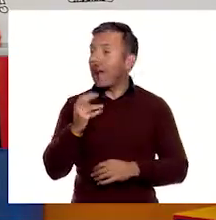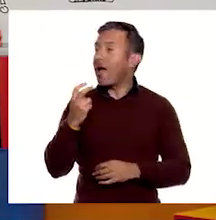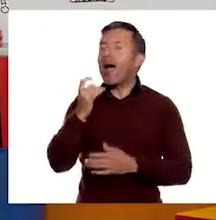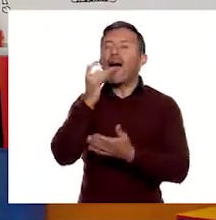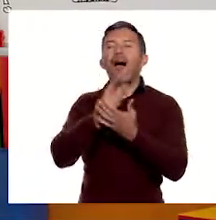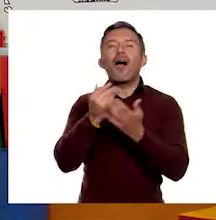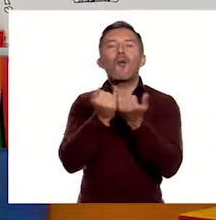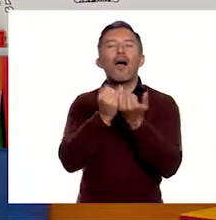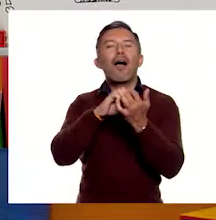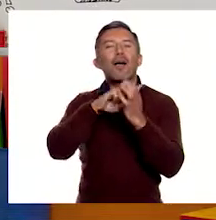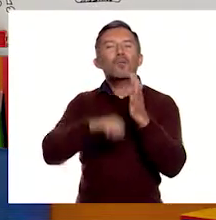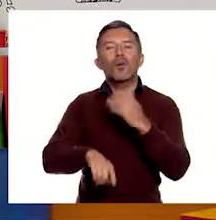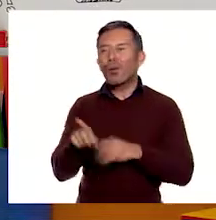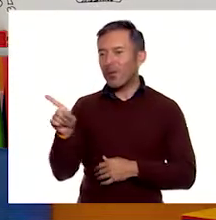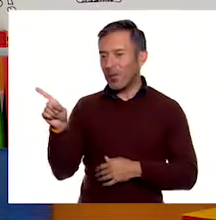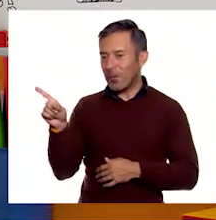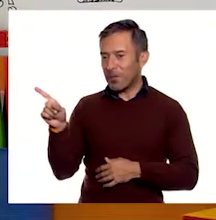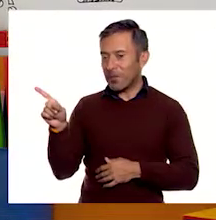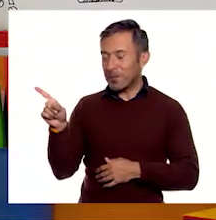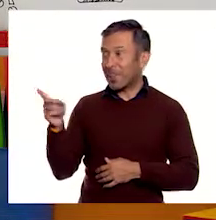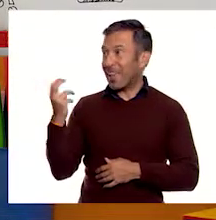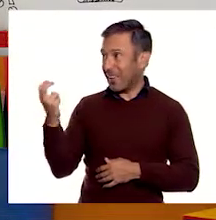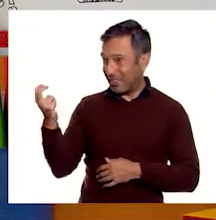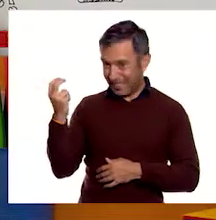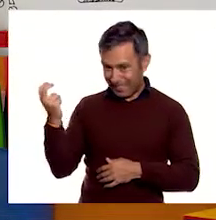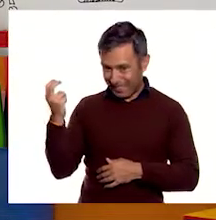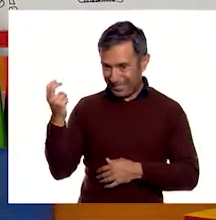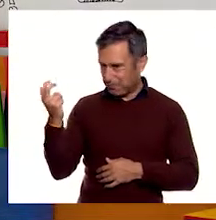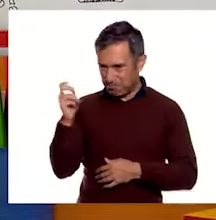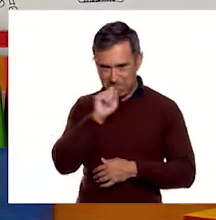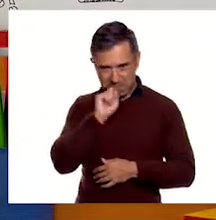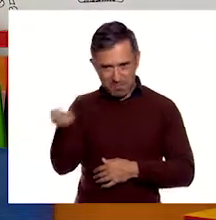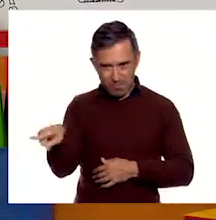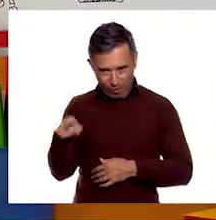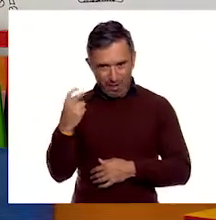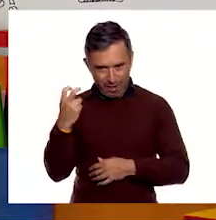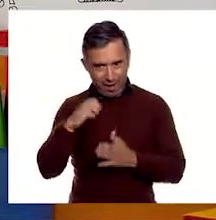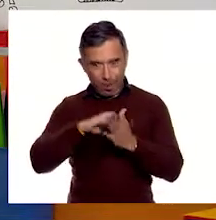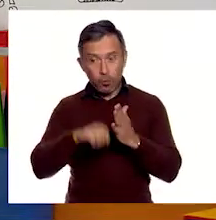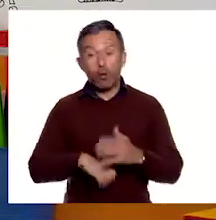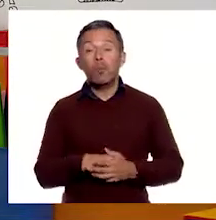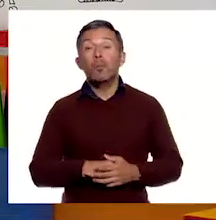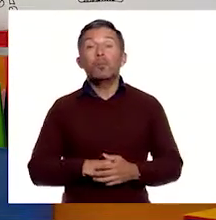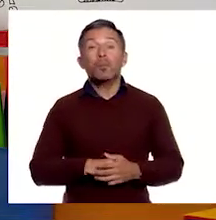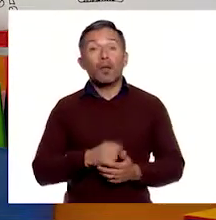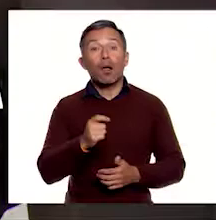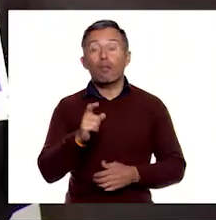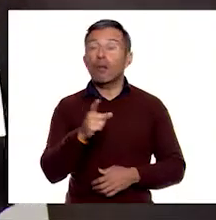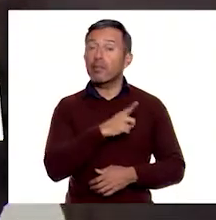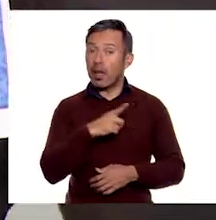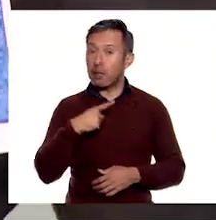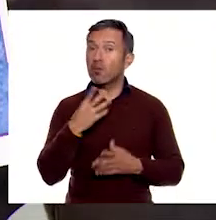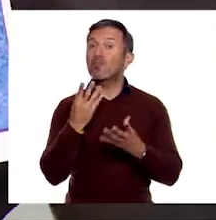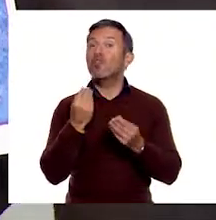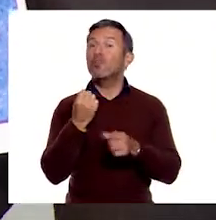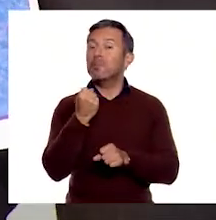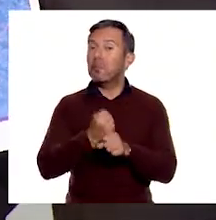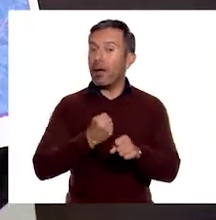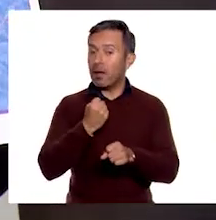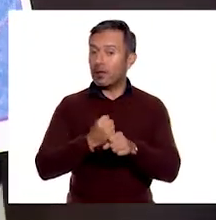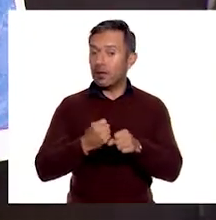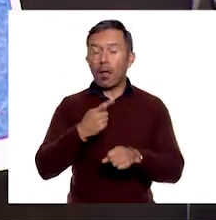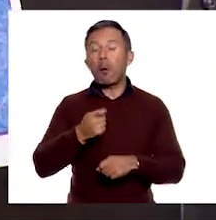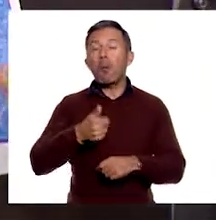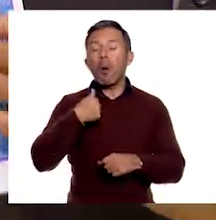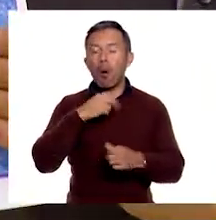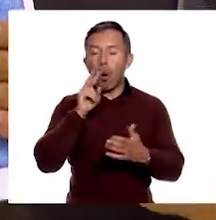esos. Muy bien. Exactamente, está. Alejandro, como eso. Muy bien. Y requiere de mucha práctica. No a la primera lo vas a